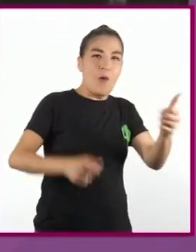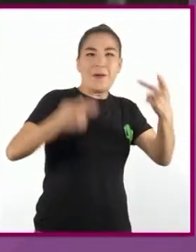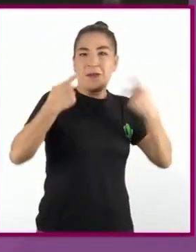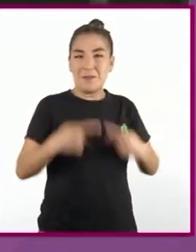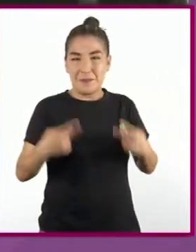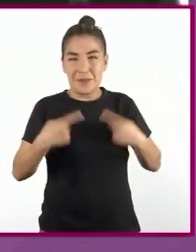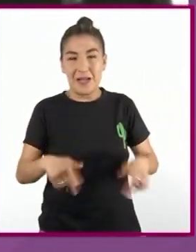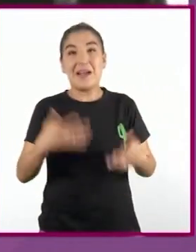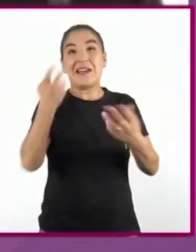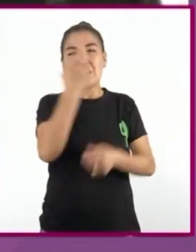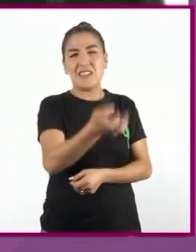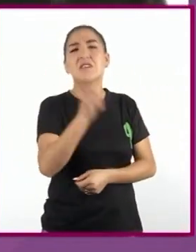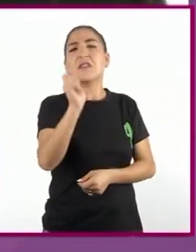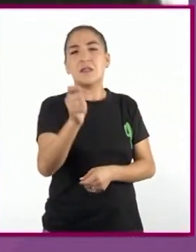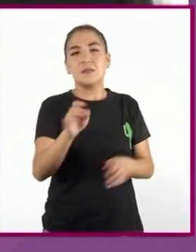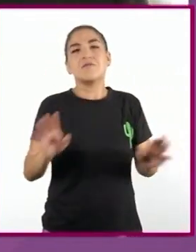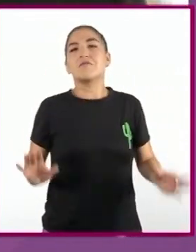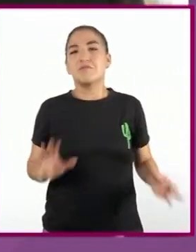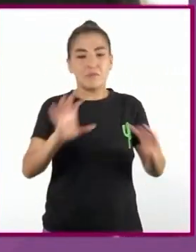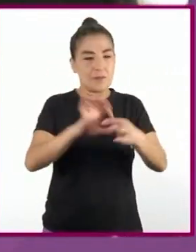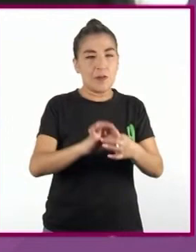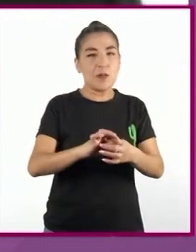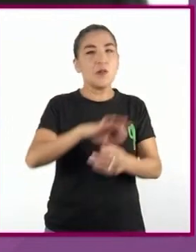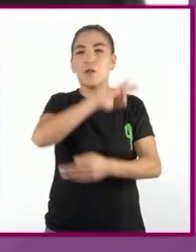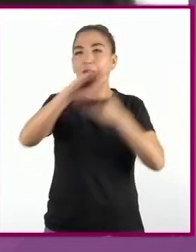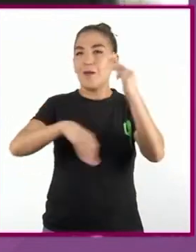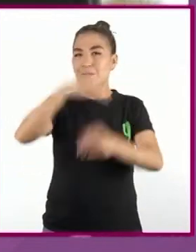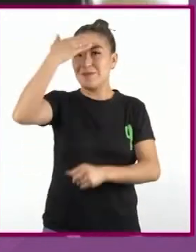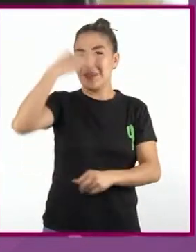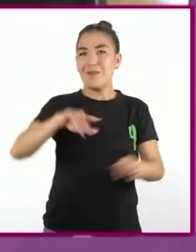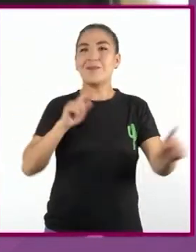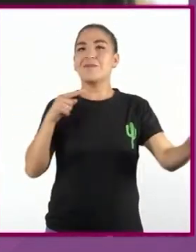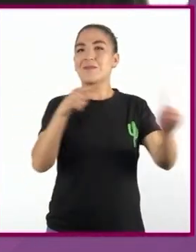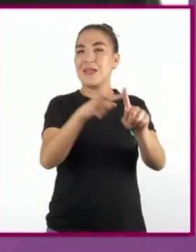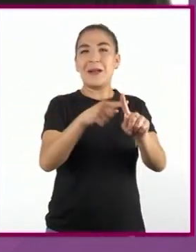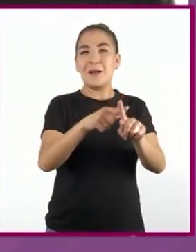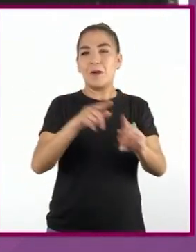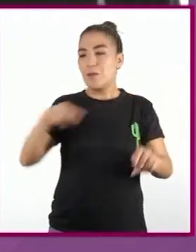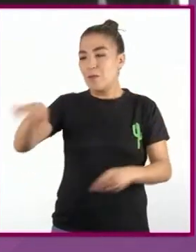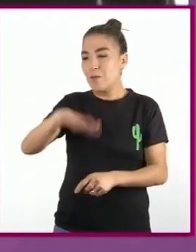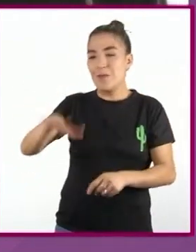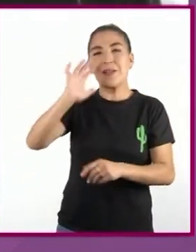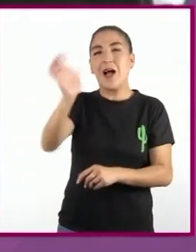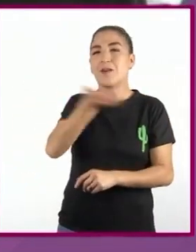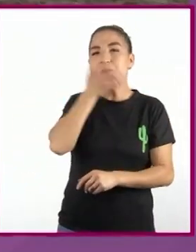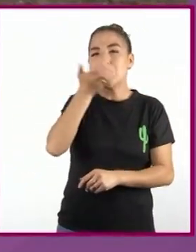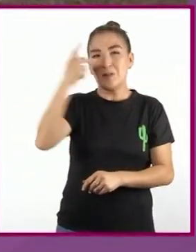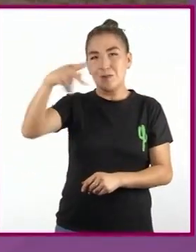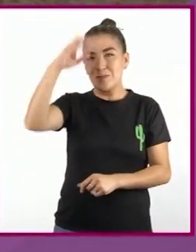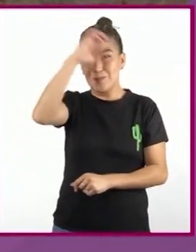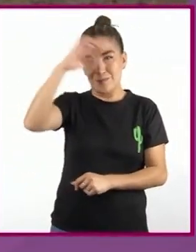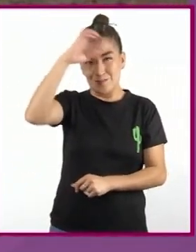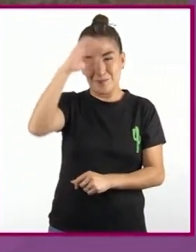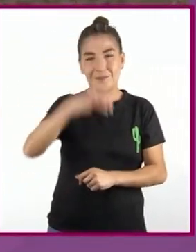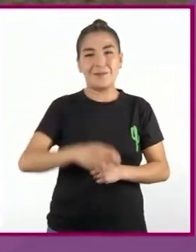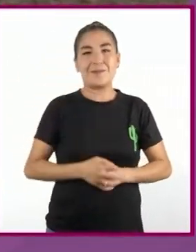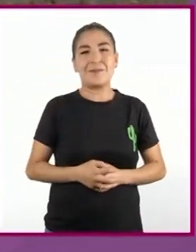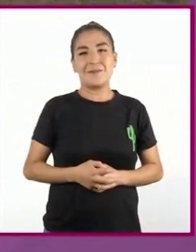decir que todos saben cuál es el producto final. Sí. O sea, es parte de la misma cultura. Sí.